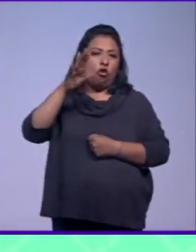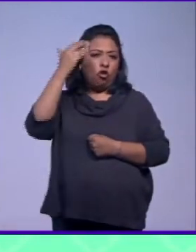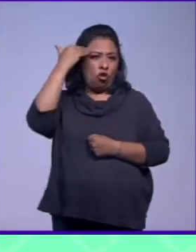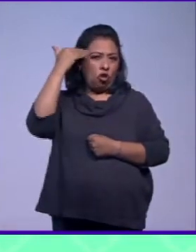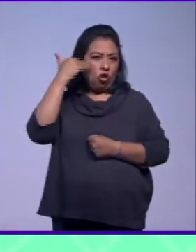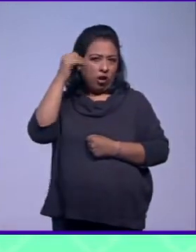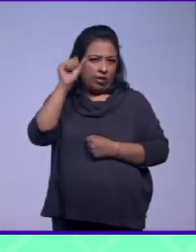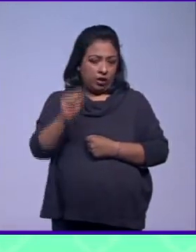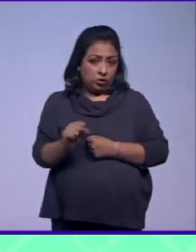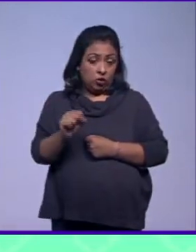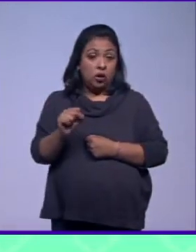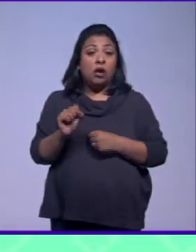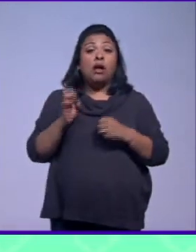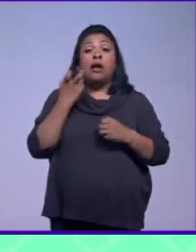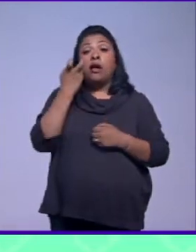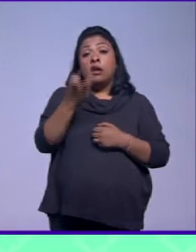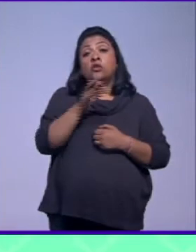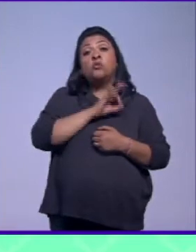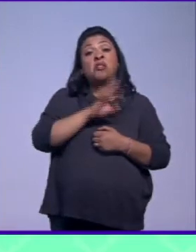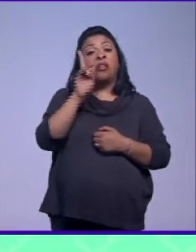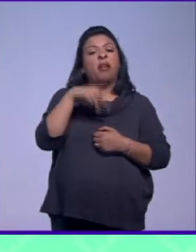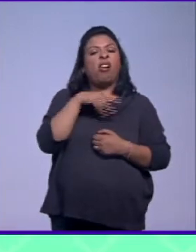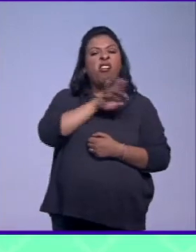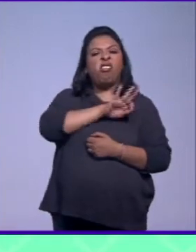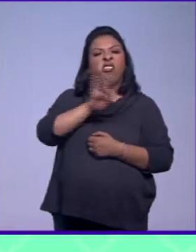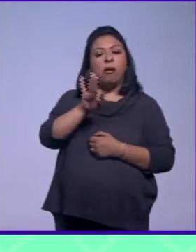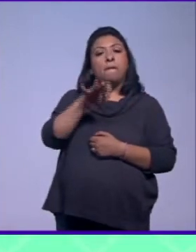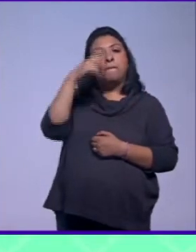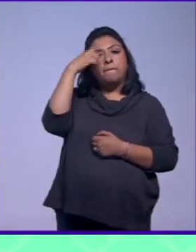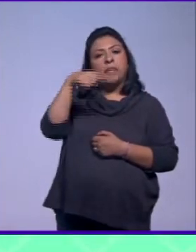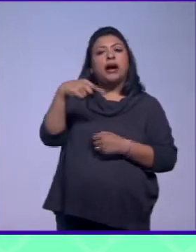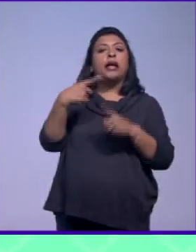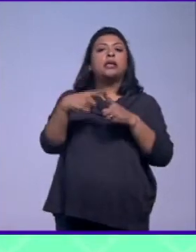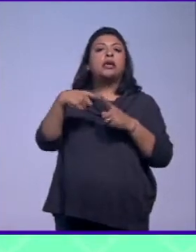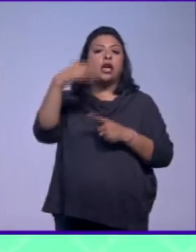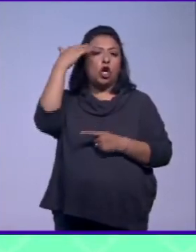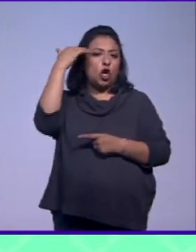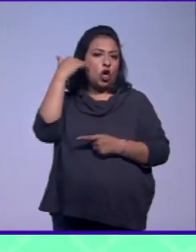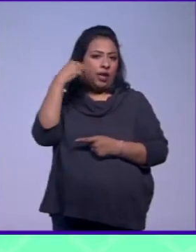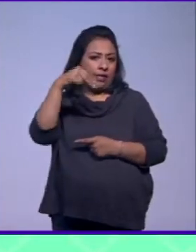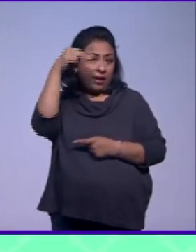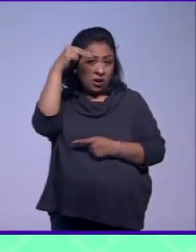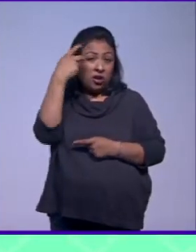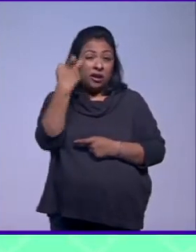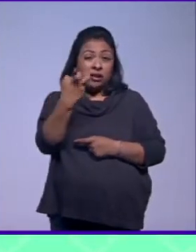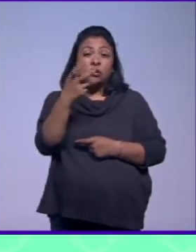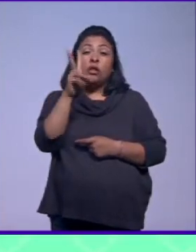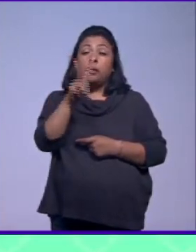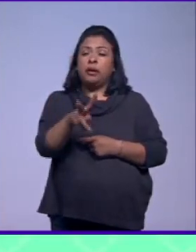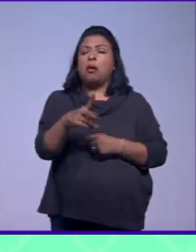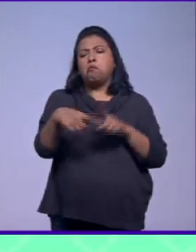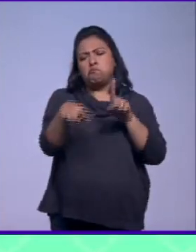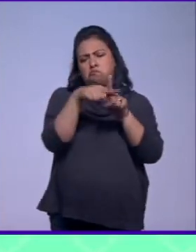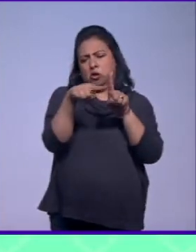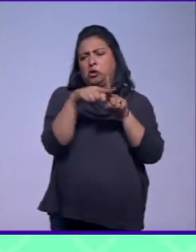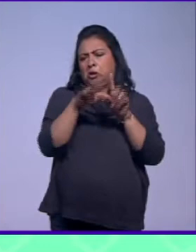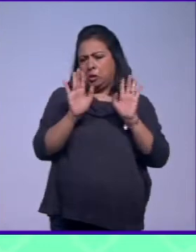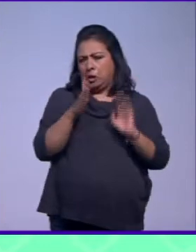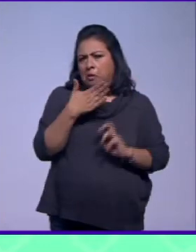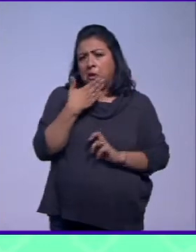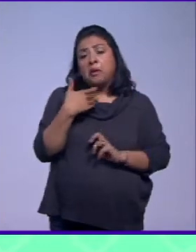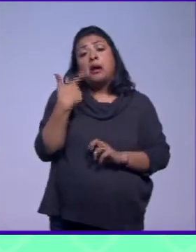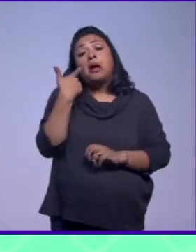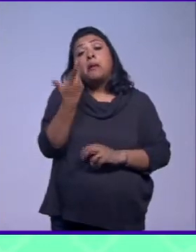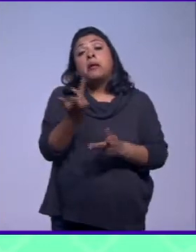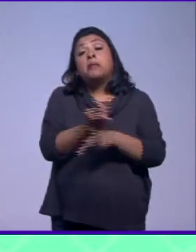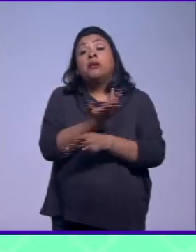y que esto resulta en todo caso una gran provocación para corea del norte entonces esto ya viene siendo algo mucho muy positivo estaremos